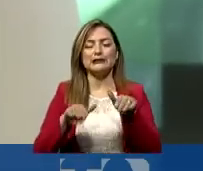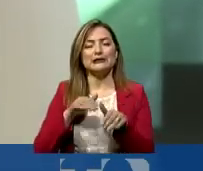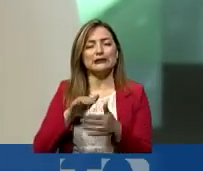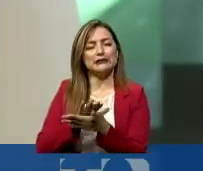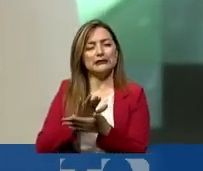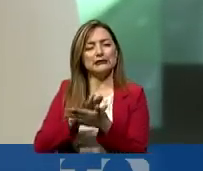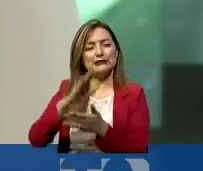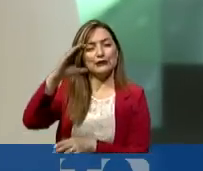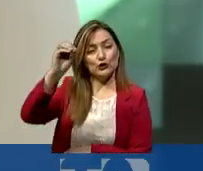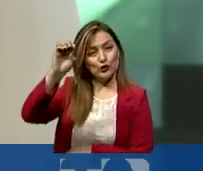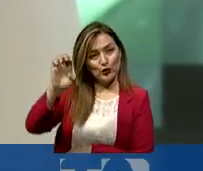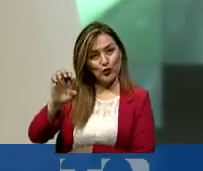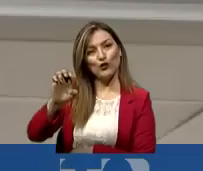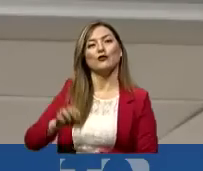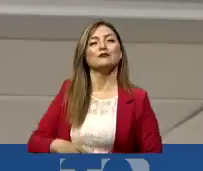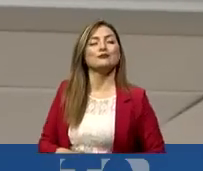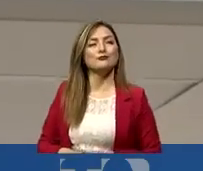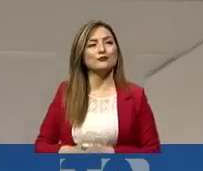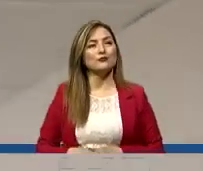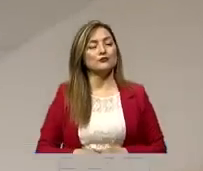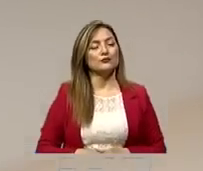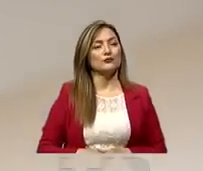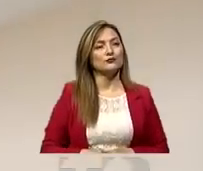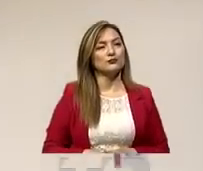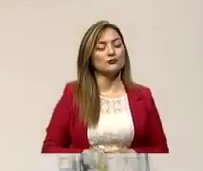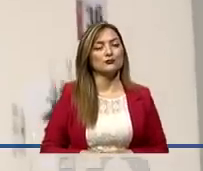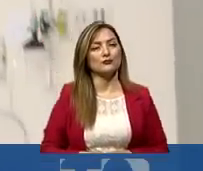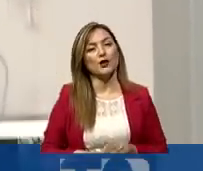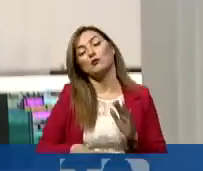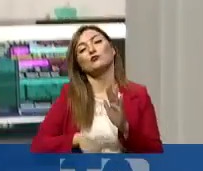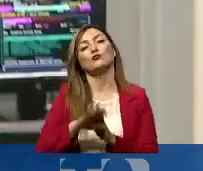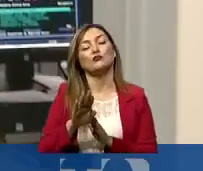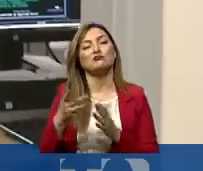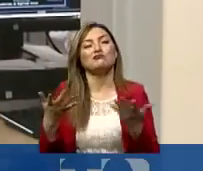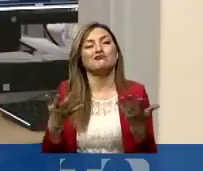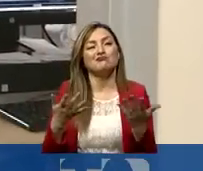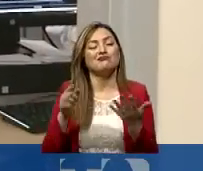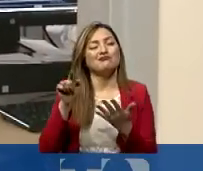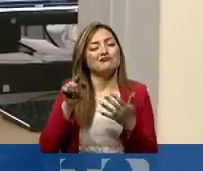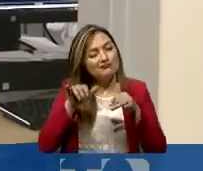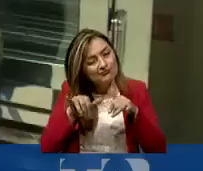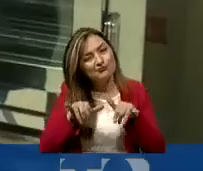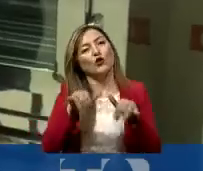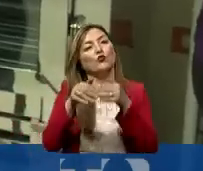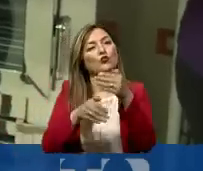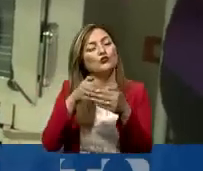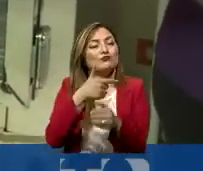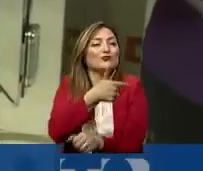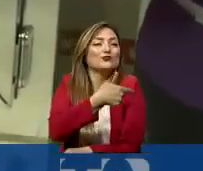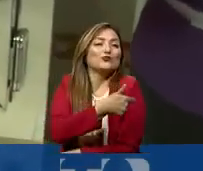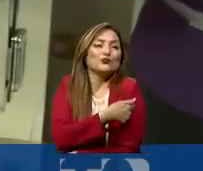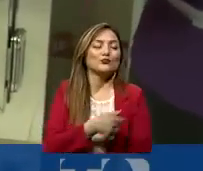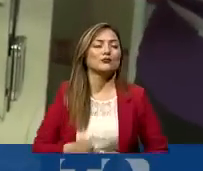COEs cantonales y sobre todo a la ciudadanía. Para lograr que prevalezcan estos indicadores endémicos, se debe continuar con el proceso de